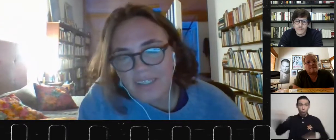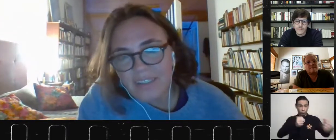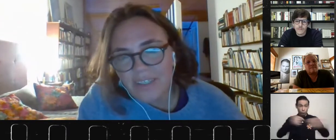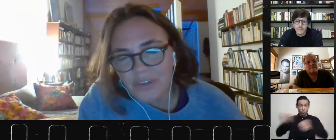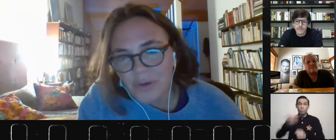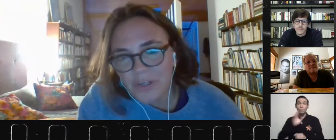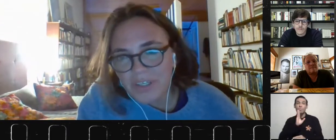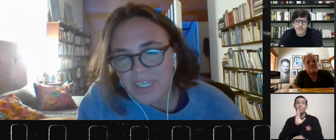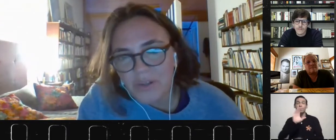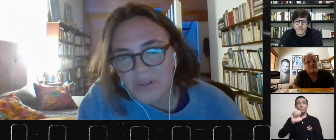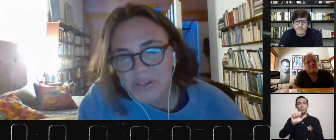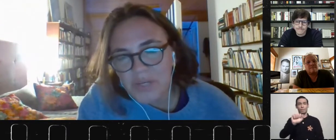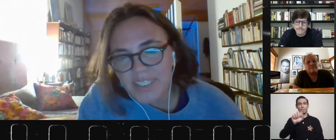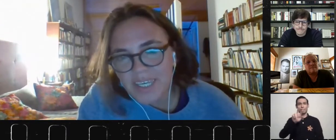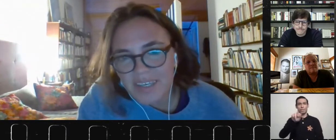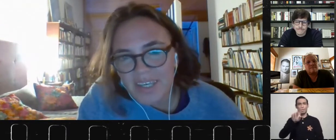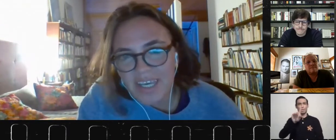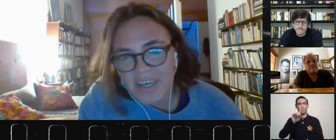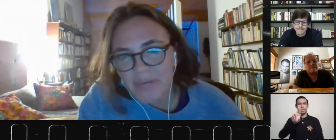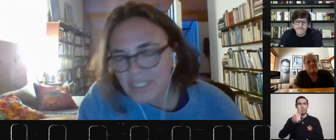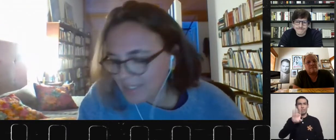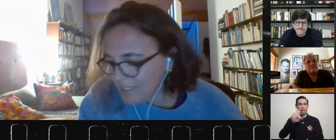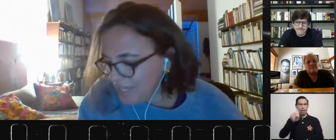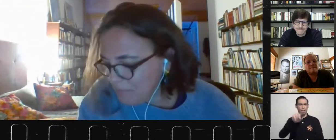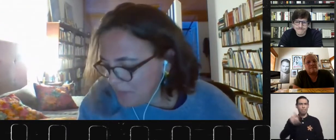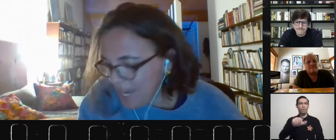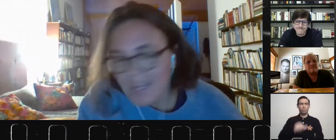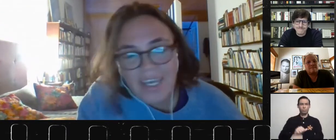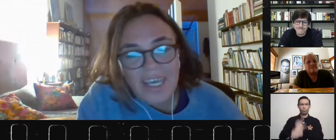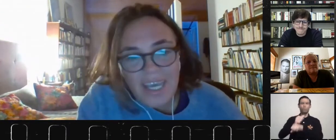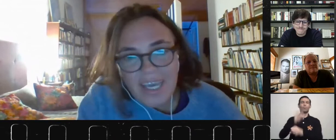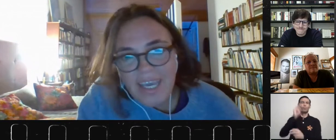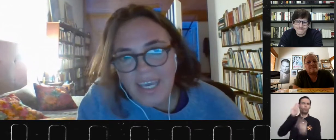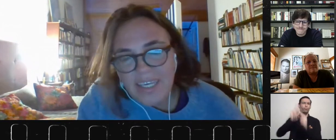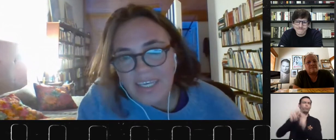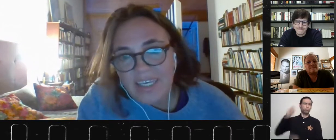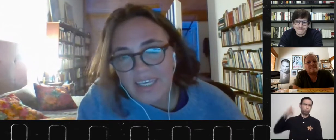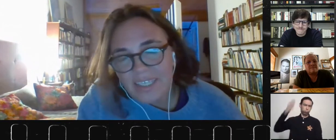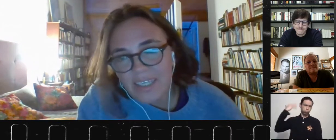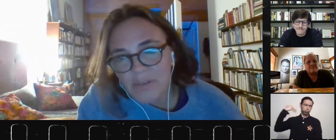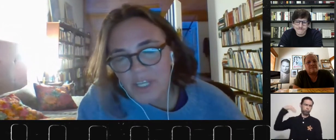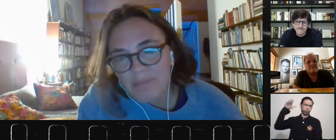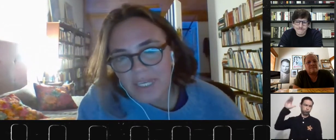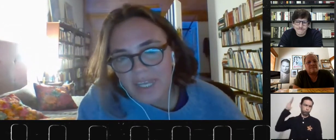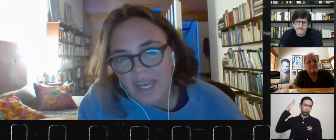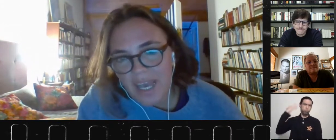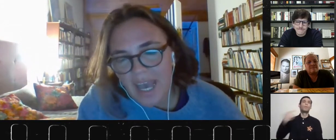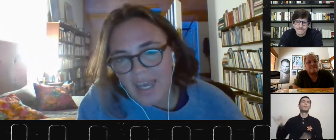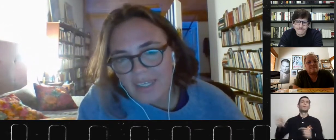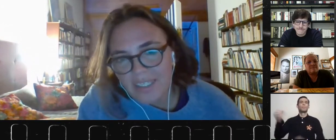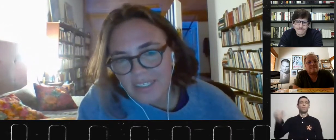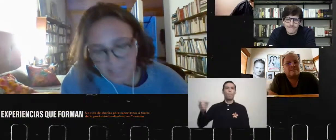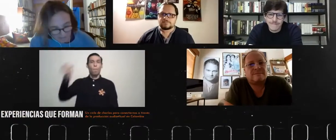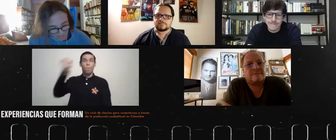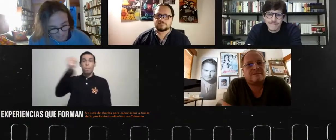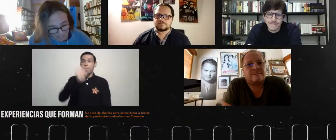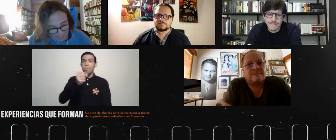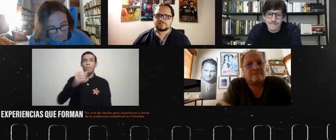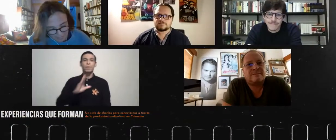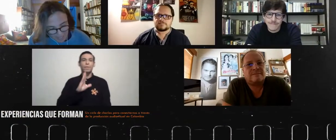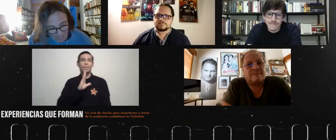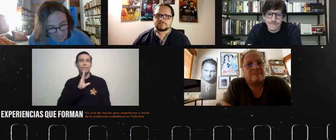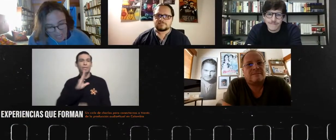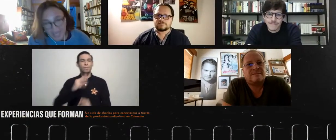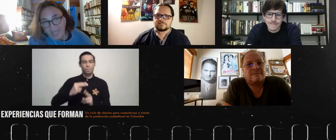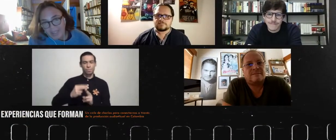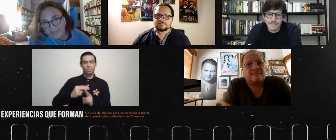Beltrán, director que conozco hace bastante tiempo ya, y tenemos también a Cristian